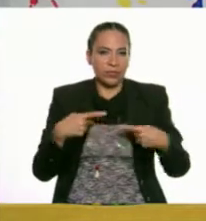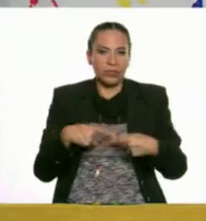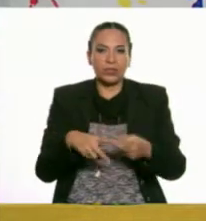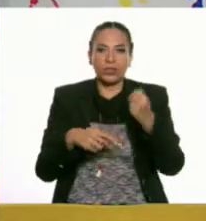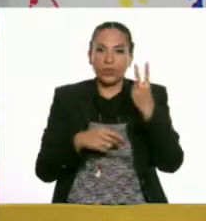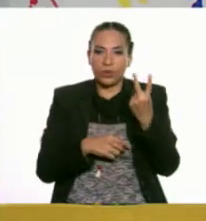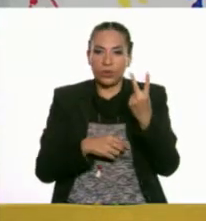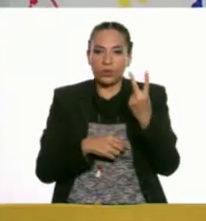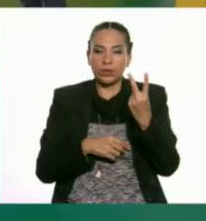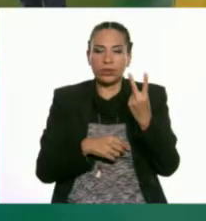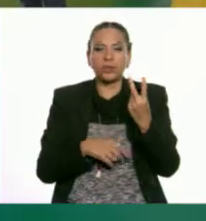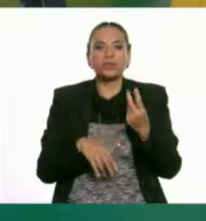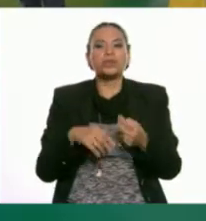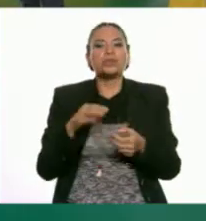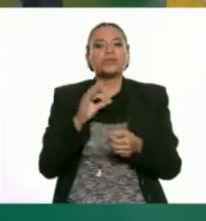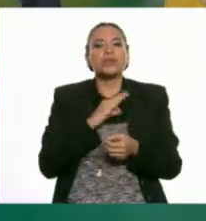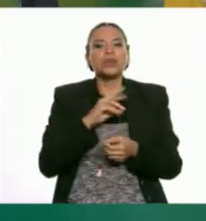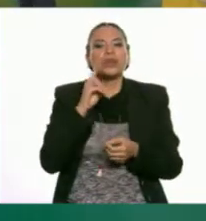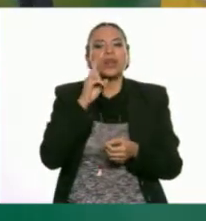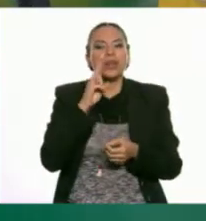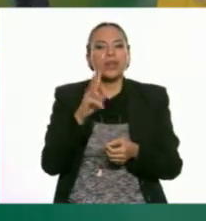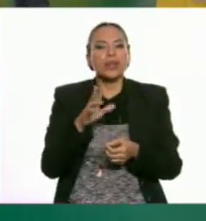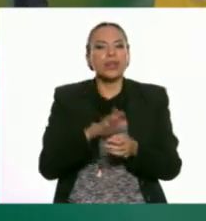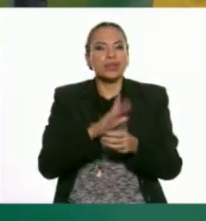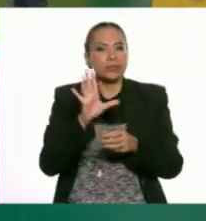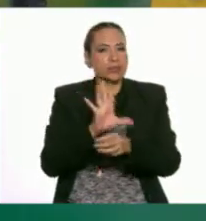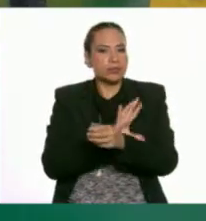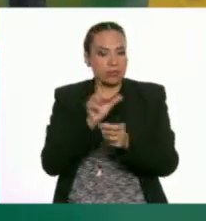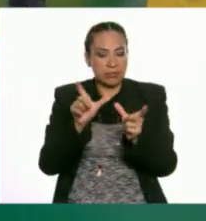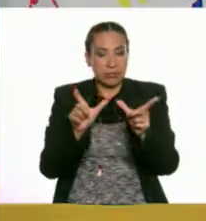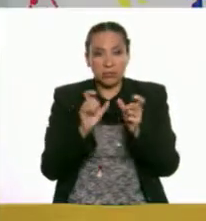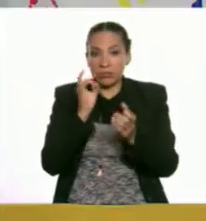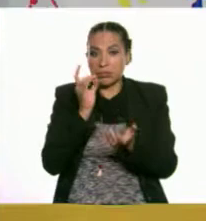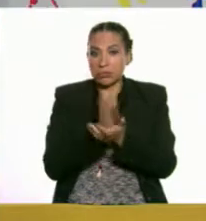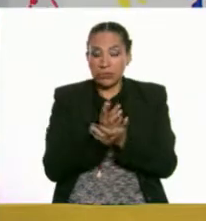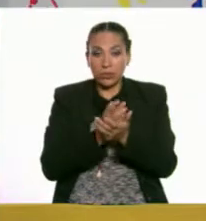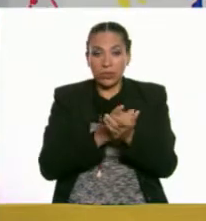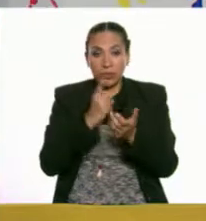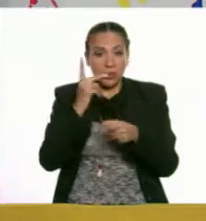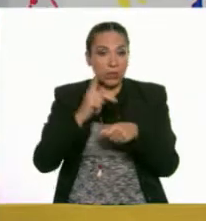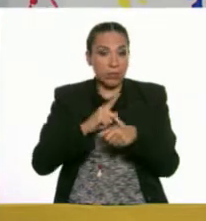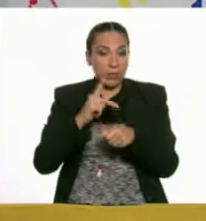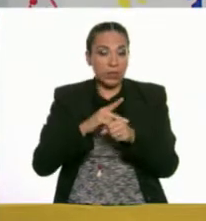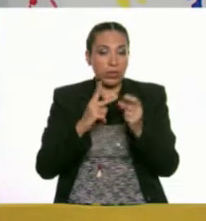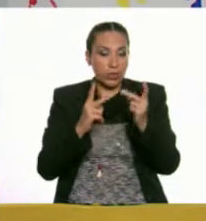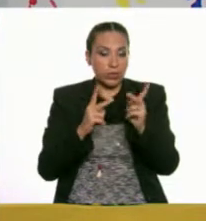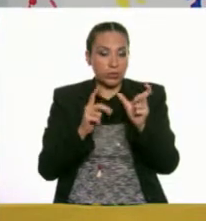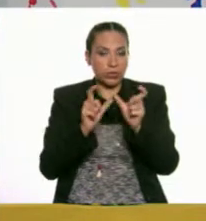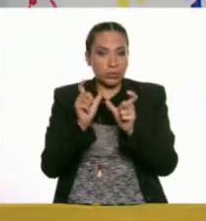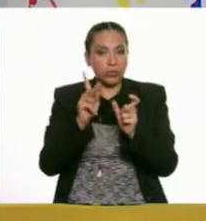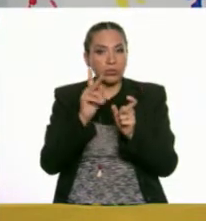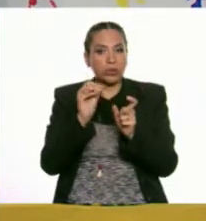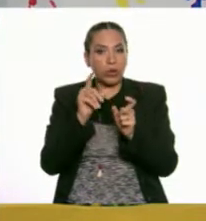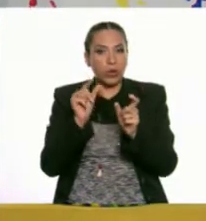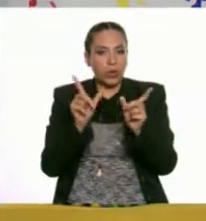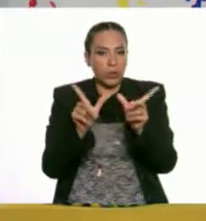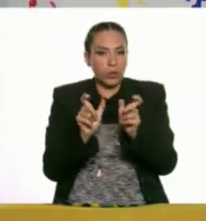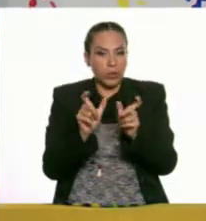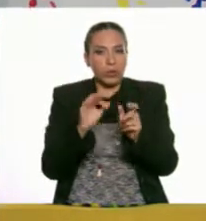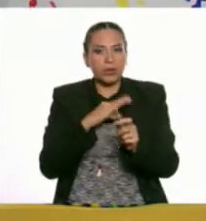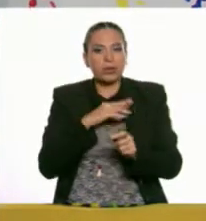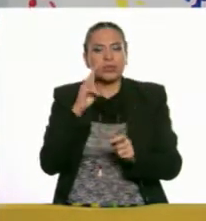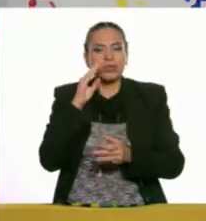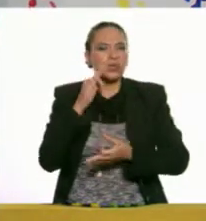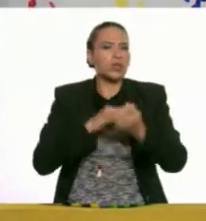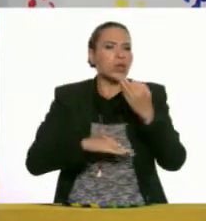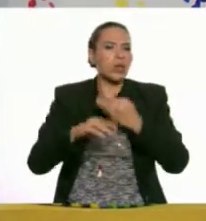dos. Entonces podemos ver que los imanes no se quedan solamente en ser una piedra con dos polos. Podemos ver